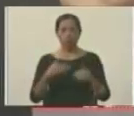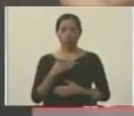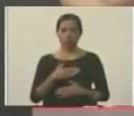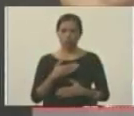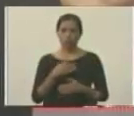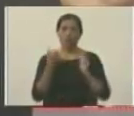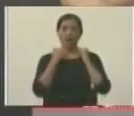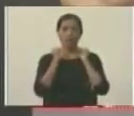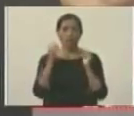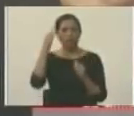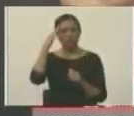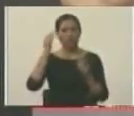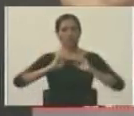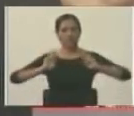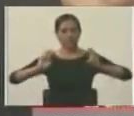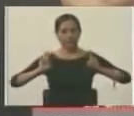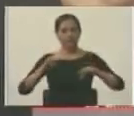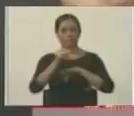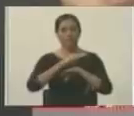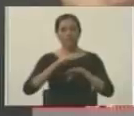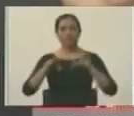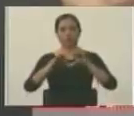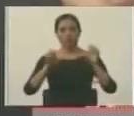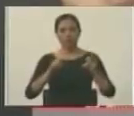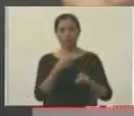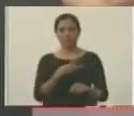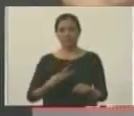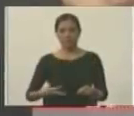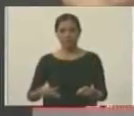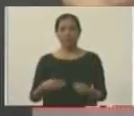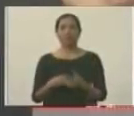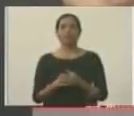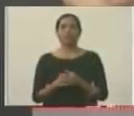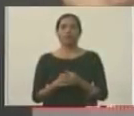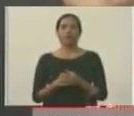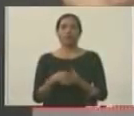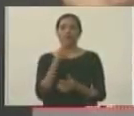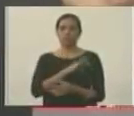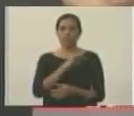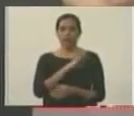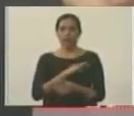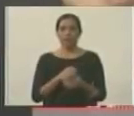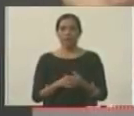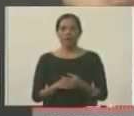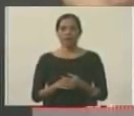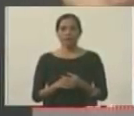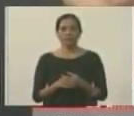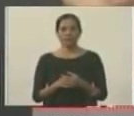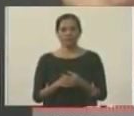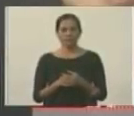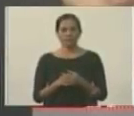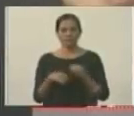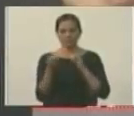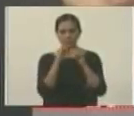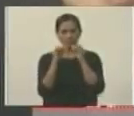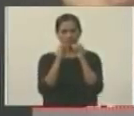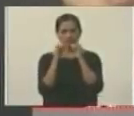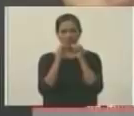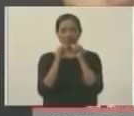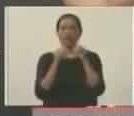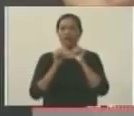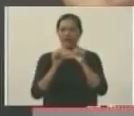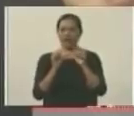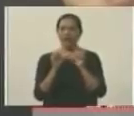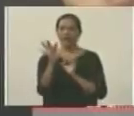tema, nuestro ministro de Educación y vicepresidente del socialismo, e informando para, bueno, tomar